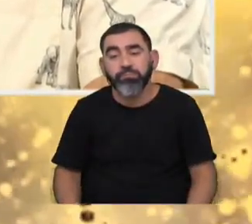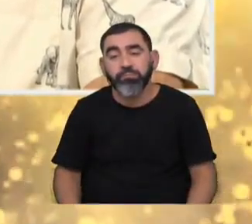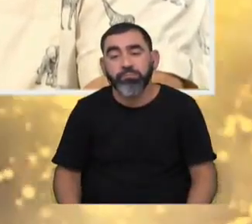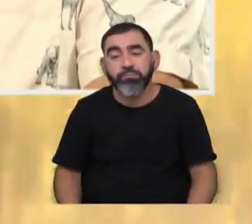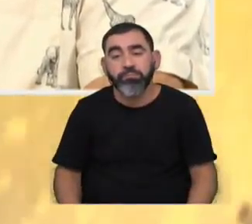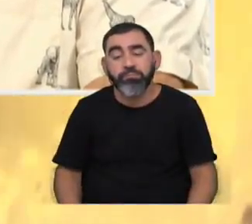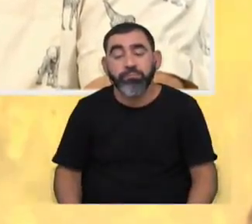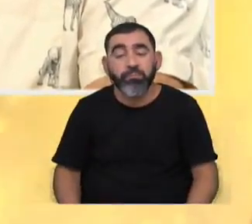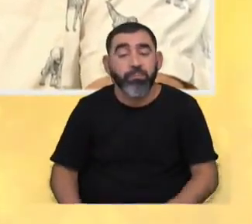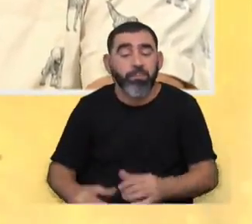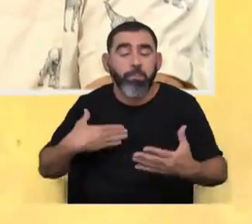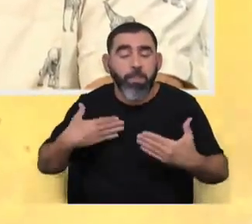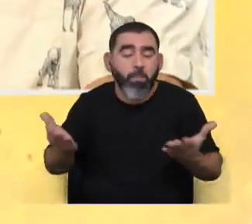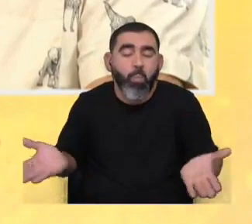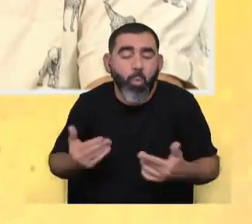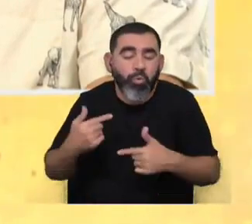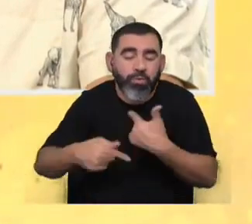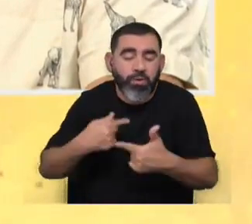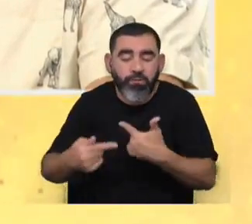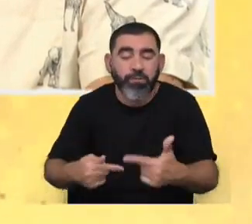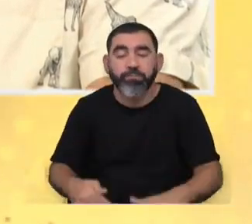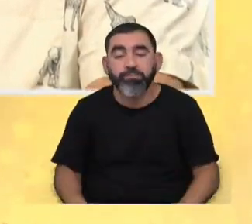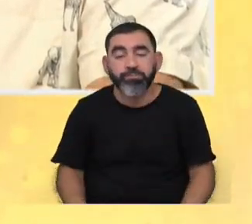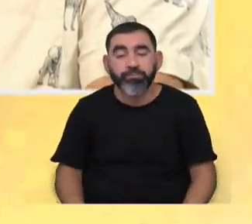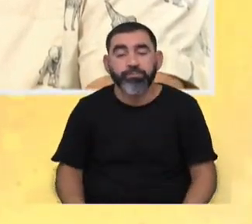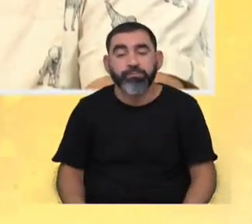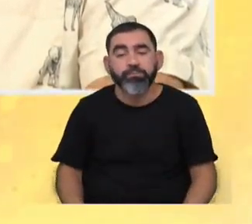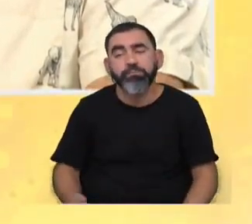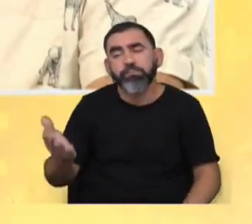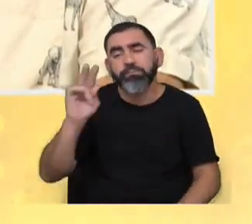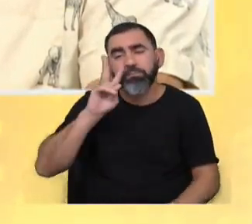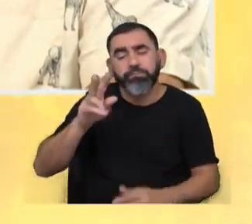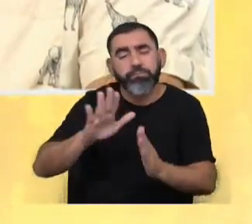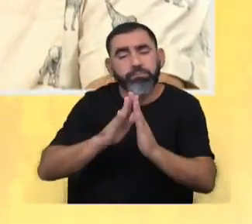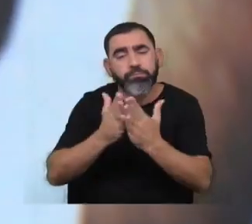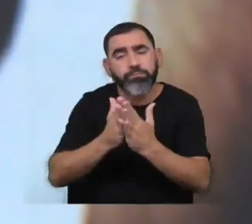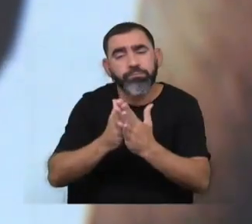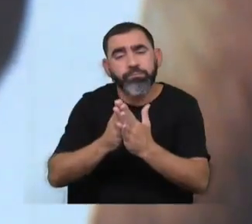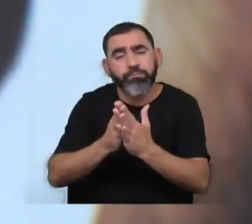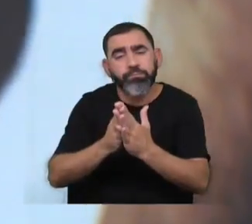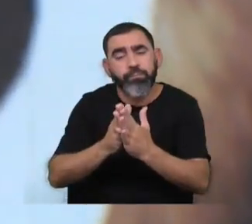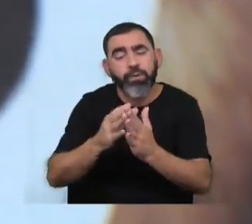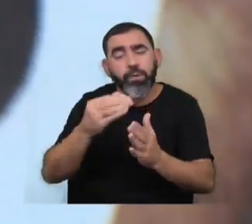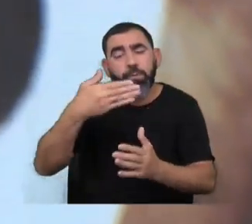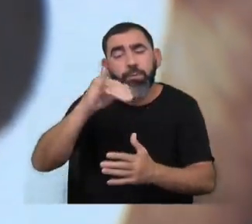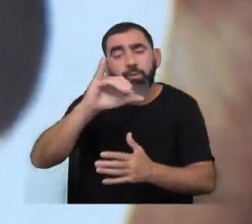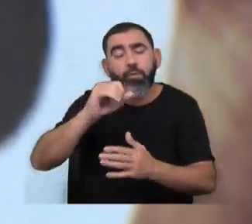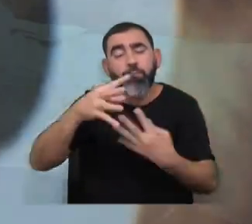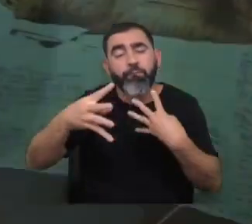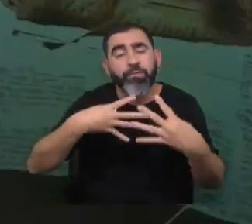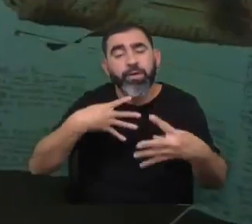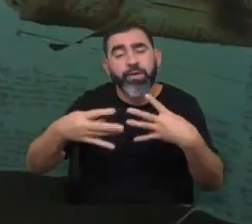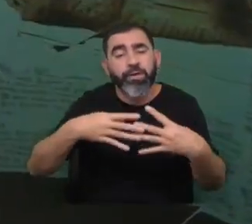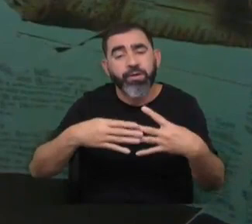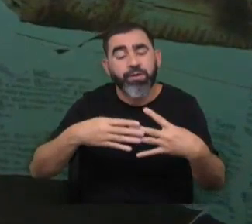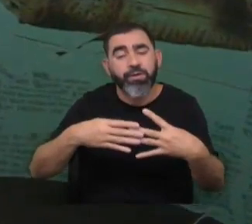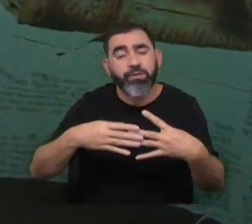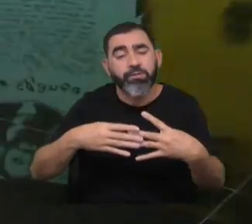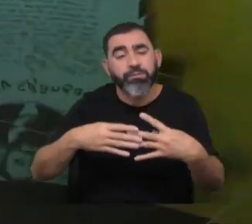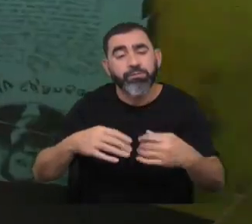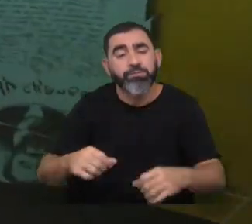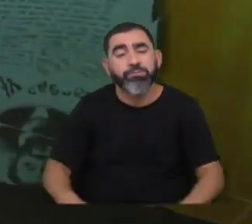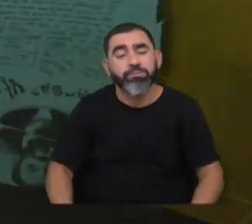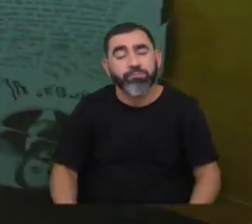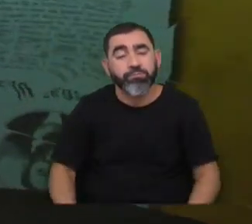como parte de lo que me motiva también, ir cambiando. El otro día vi el libro en la bioferia de Villa Dolores, estaba